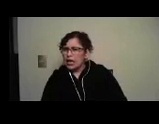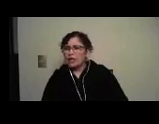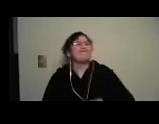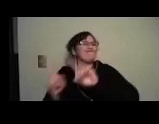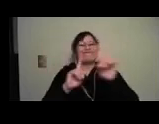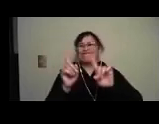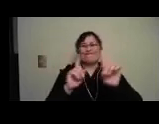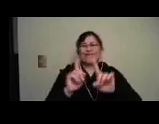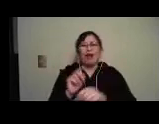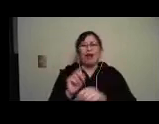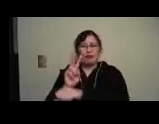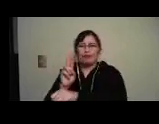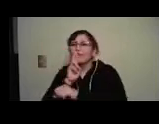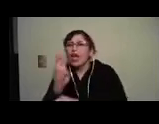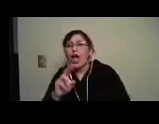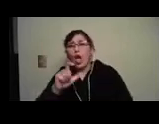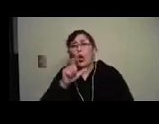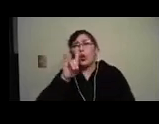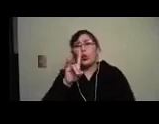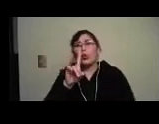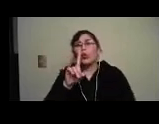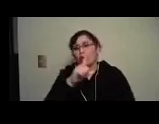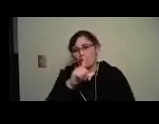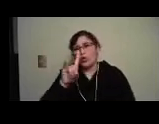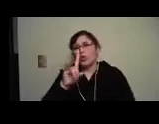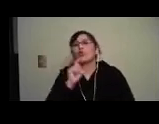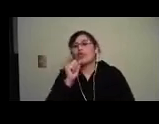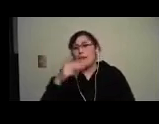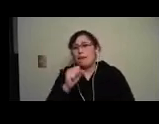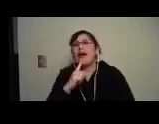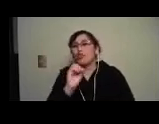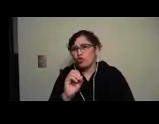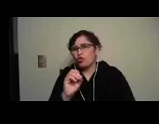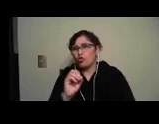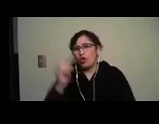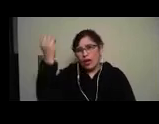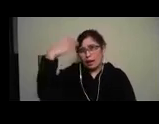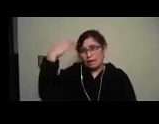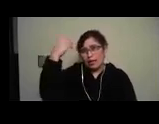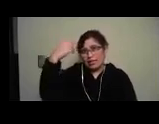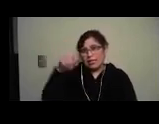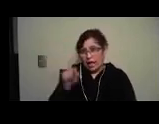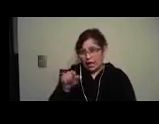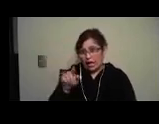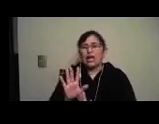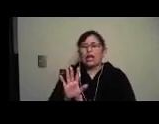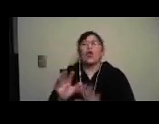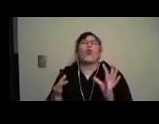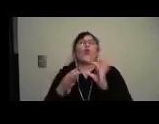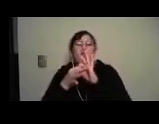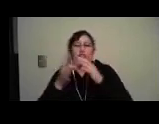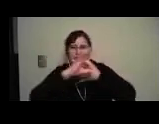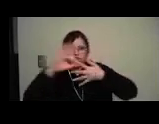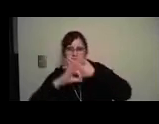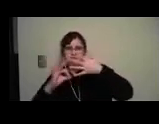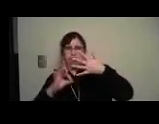glutamato, ¿ya? Ah, ya. Pero la acetilcolina también está presente. Recuerda que aprendizaje es un concepto que es amplio, que puede ser aprendizaje